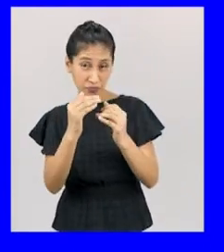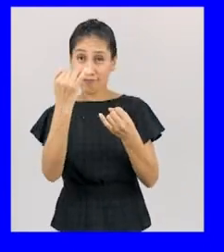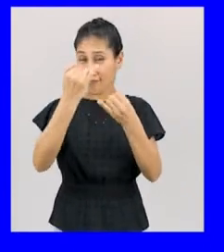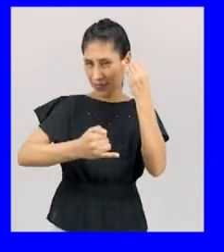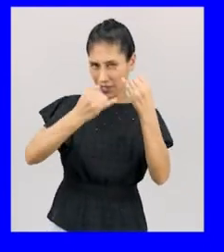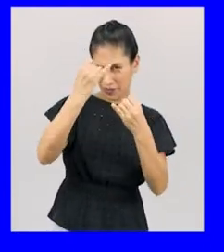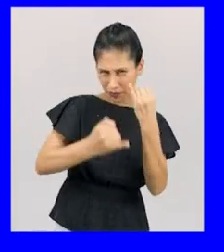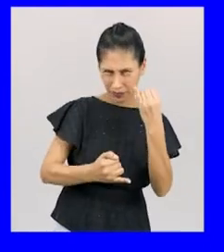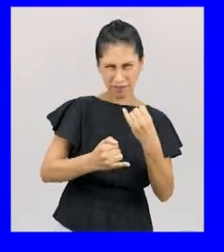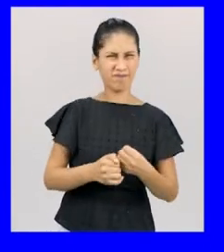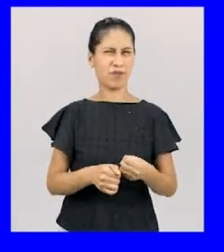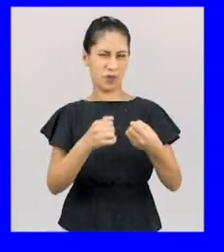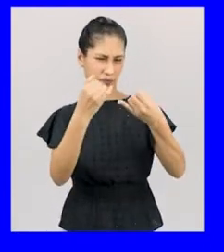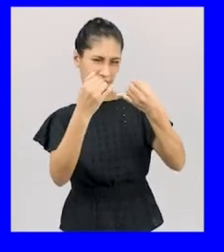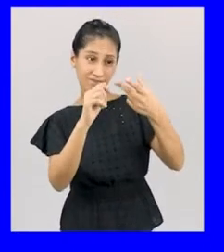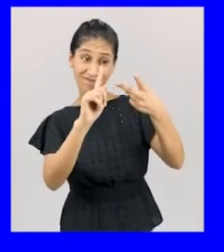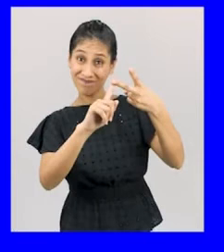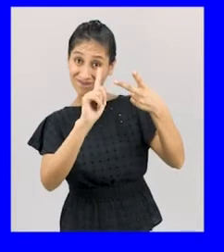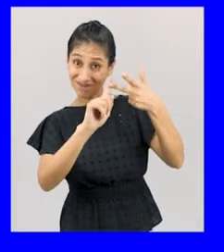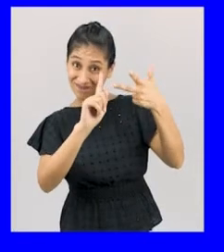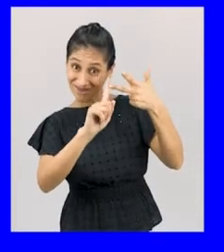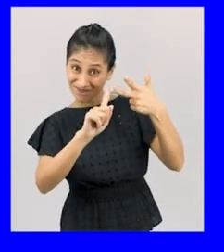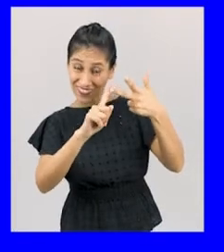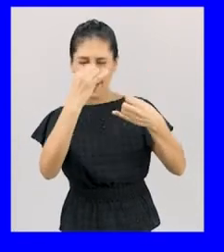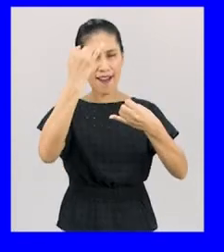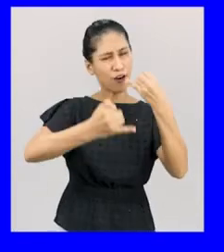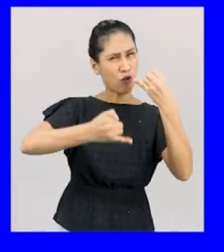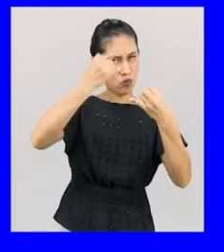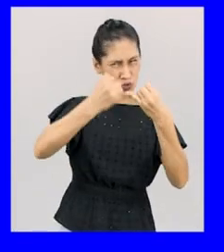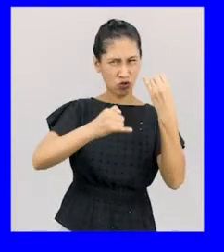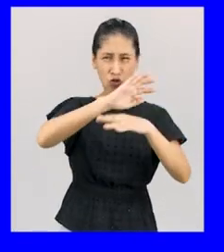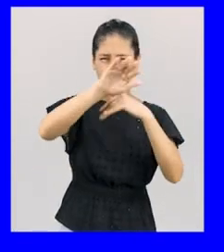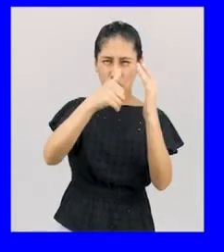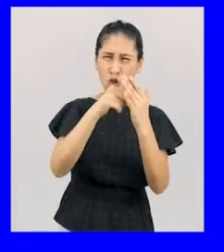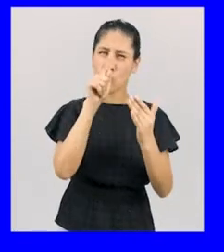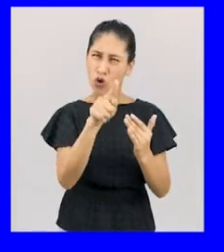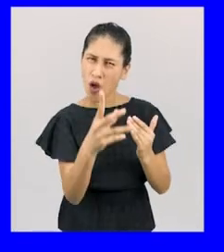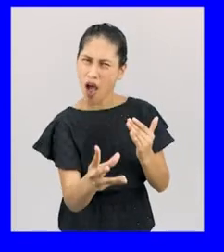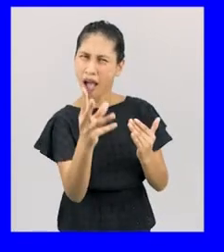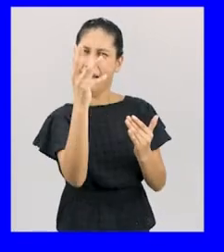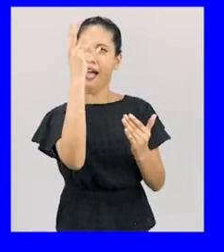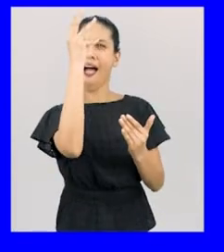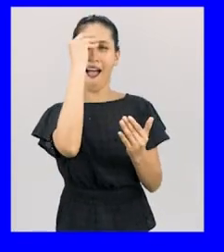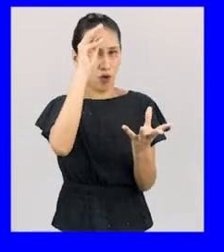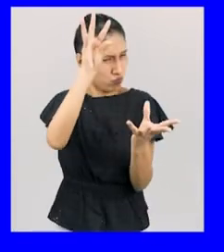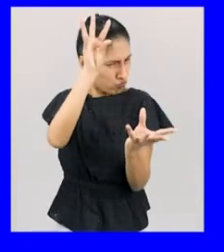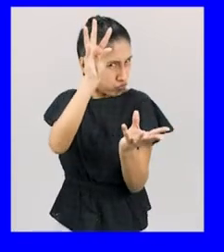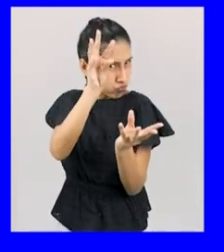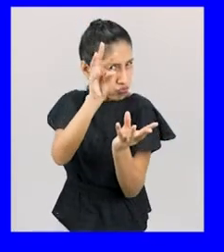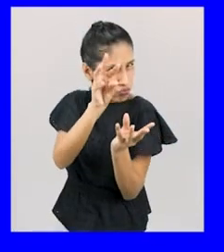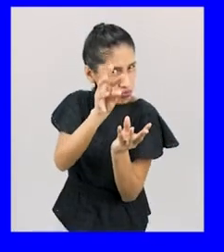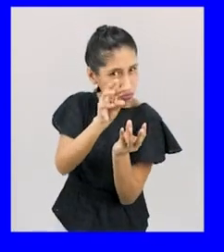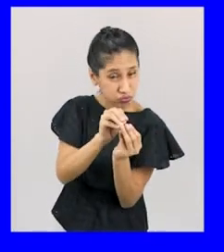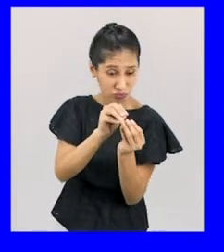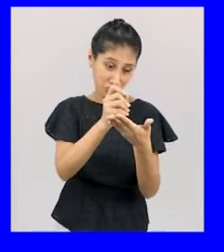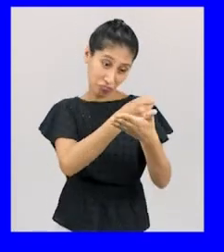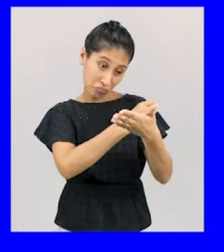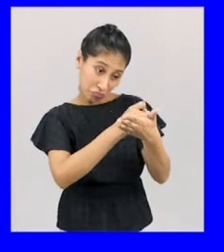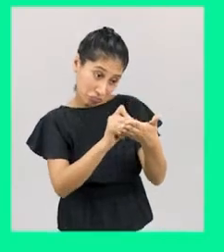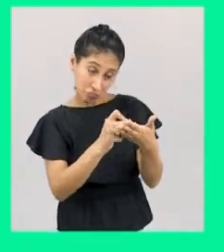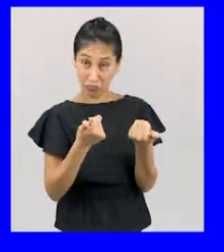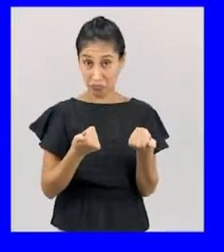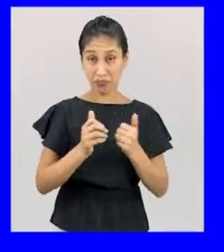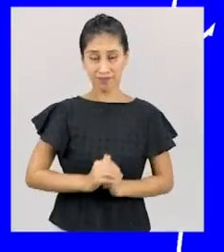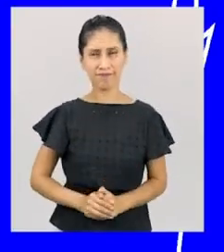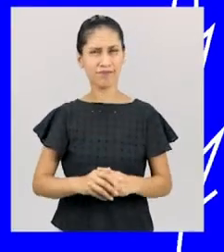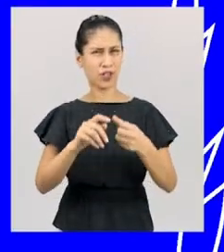Y finalmente, 3. La conclusión, una síntesis de todo lo desarrollado que permite resumir las ideas y comprender el tema